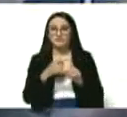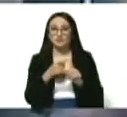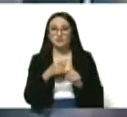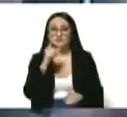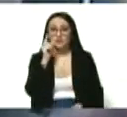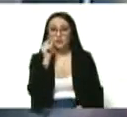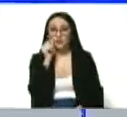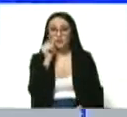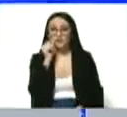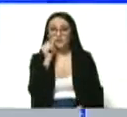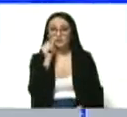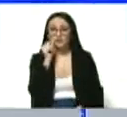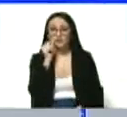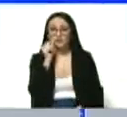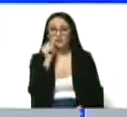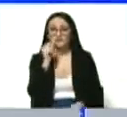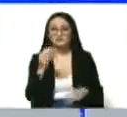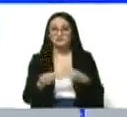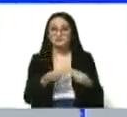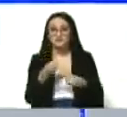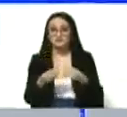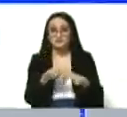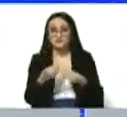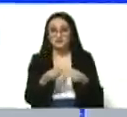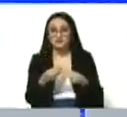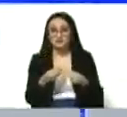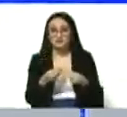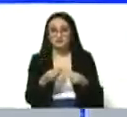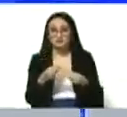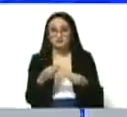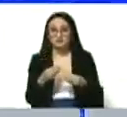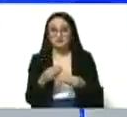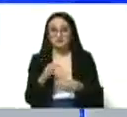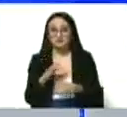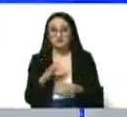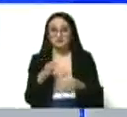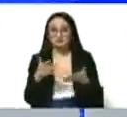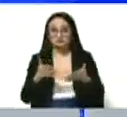hombres hacedores y constructores